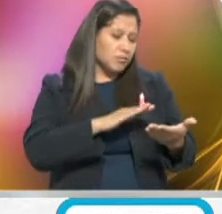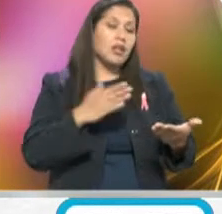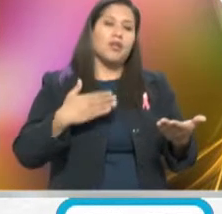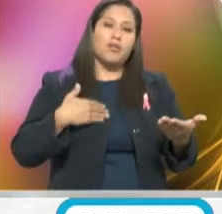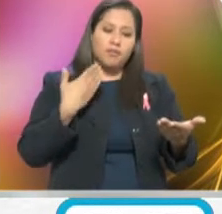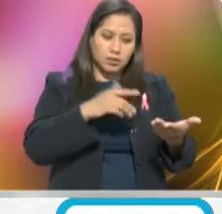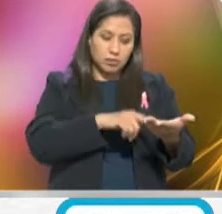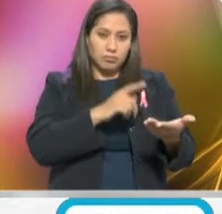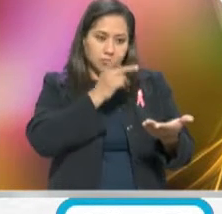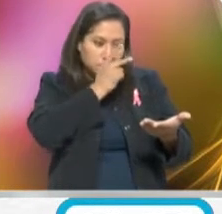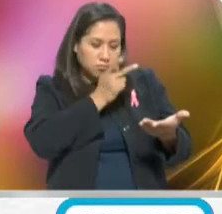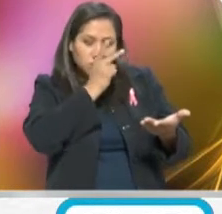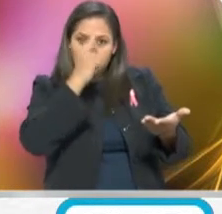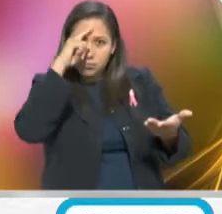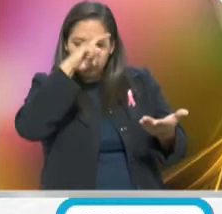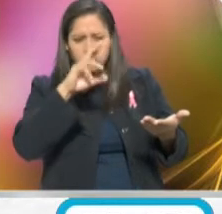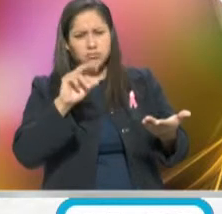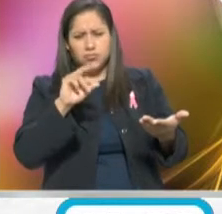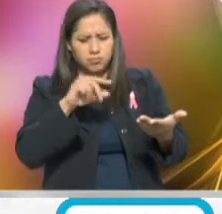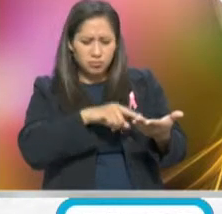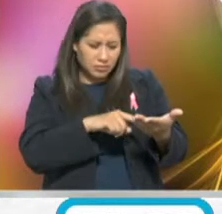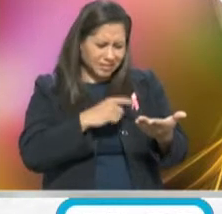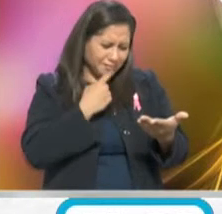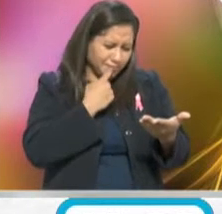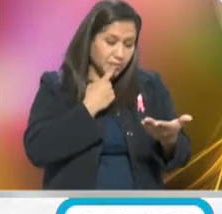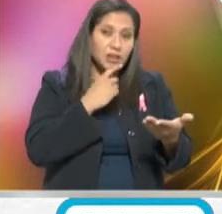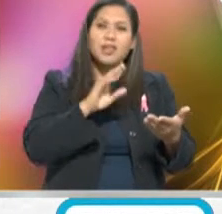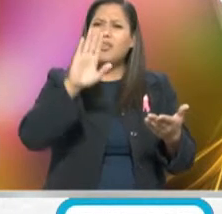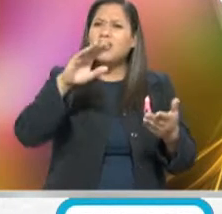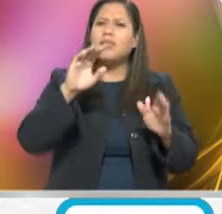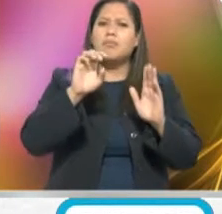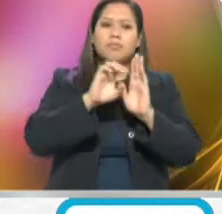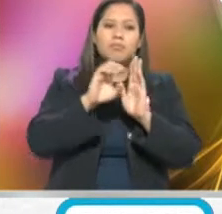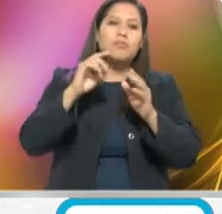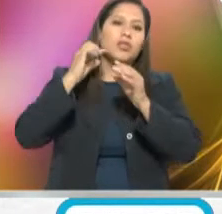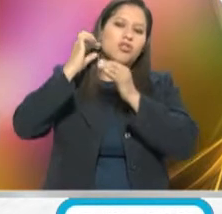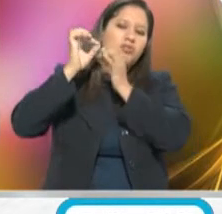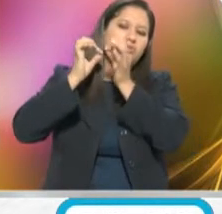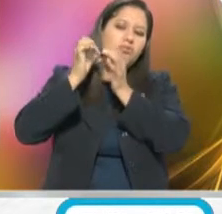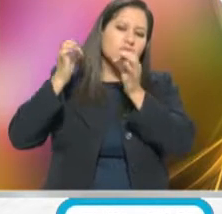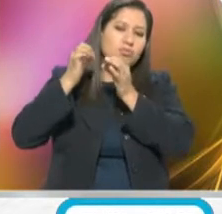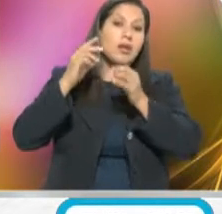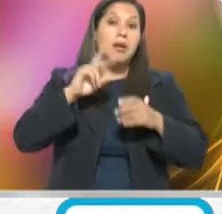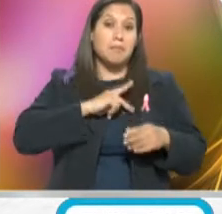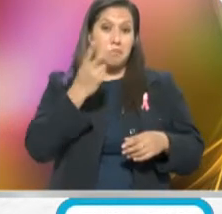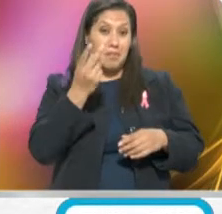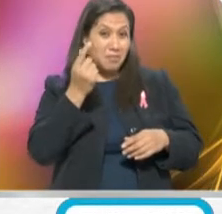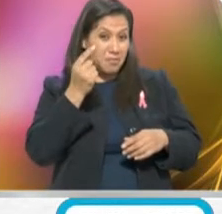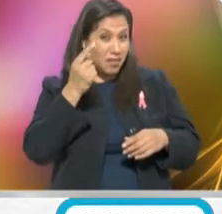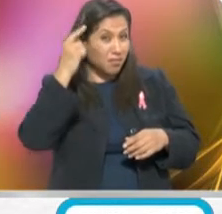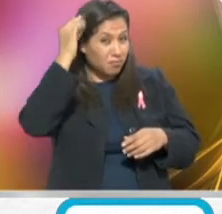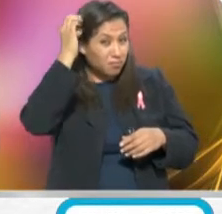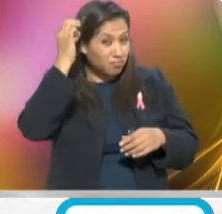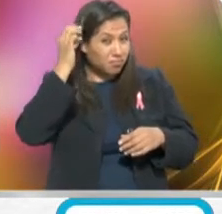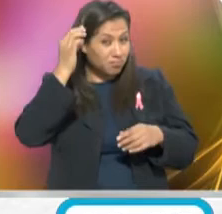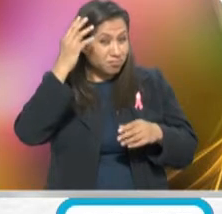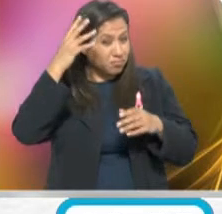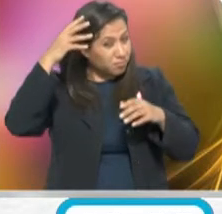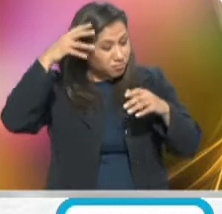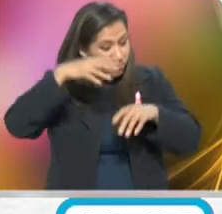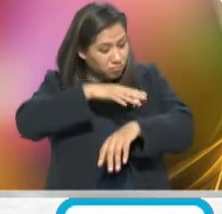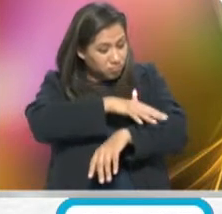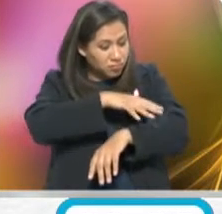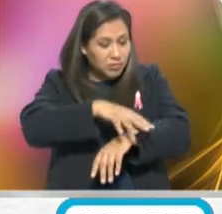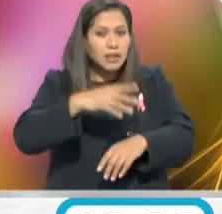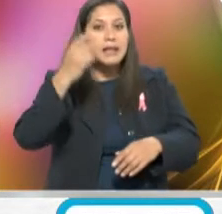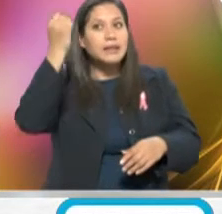confianza. Claro, por supuesto, porque ahí la pregunta es, oye, ¿cómo le hago para quitarle los nudos a mi perro que es muy peludo? ¿No? Ok. Ah, bueno, para quitar los nudos necesitas un